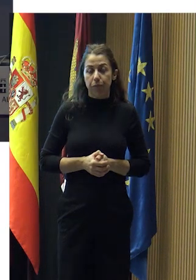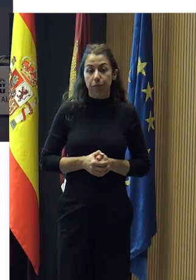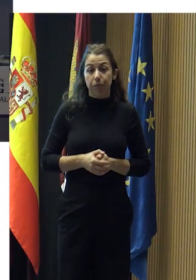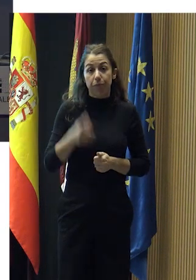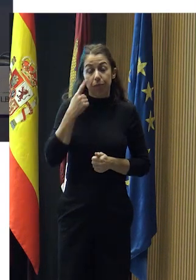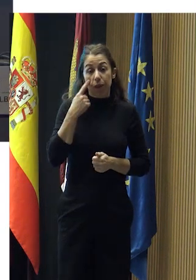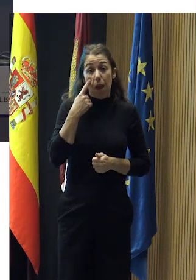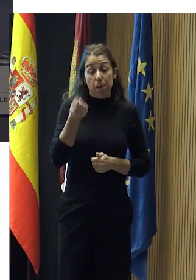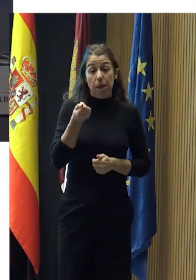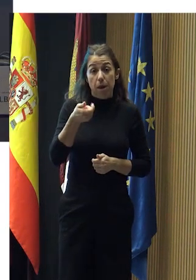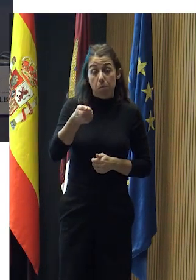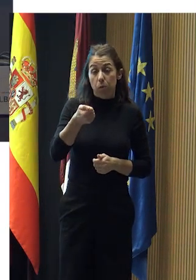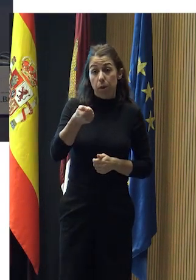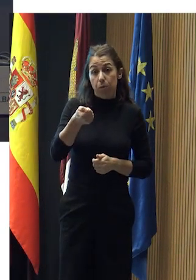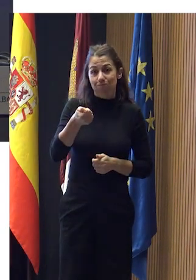En vez de darle al puntero,